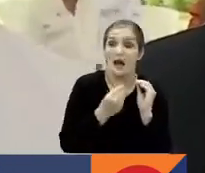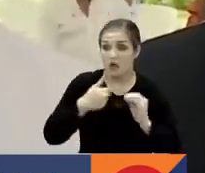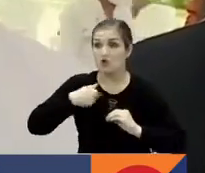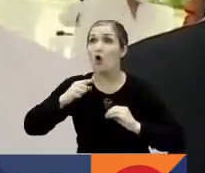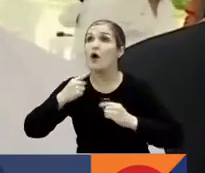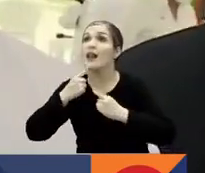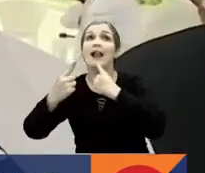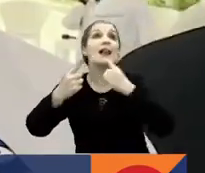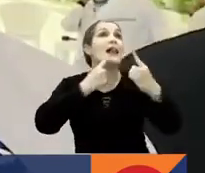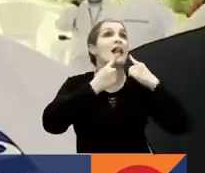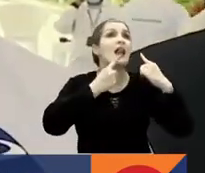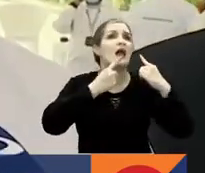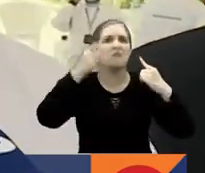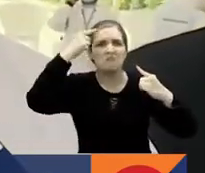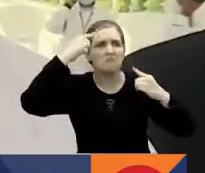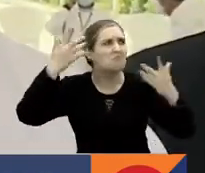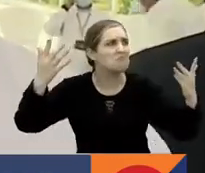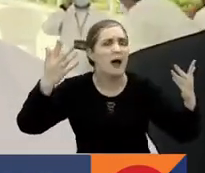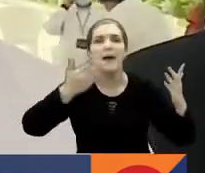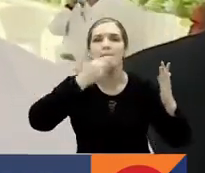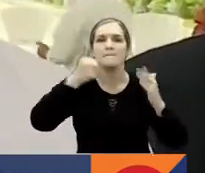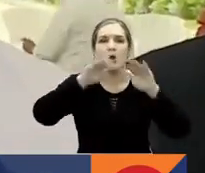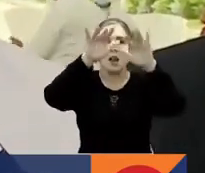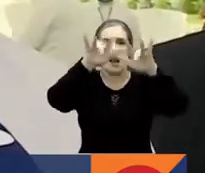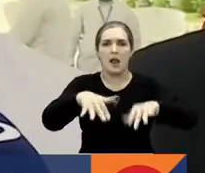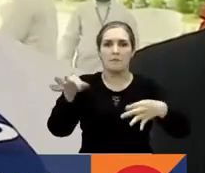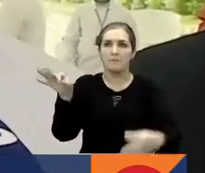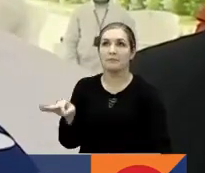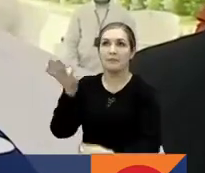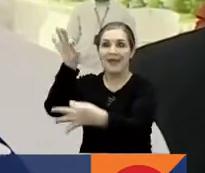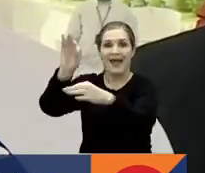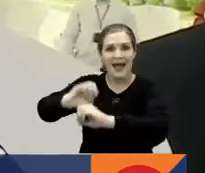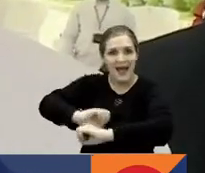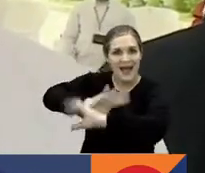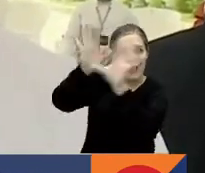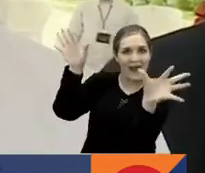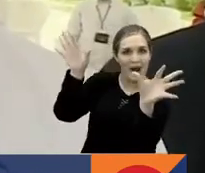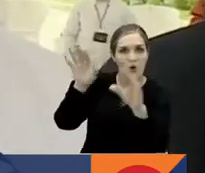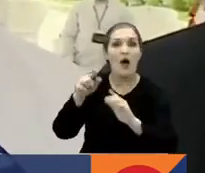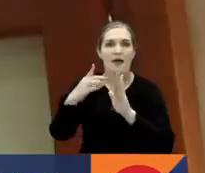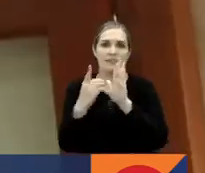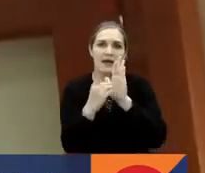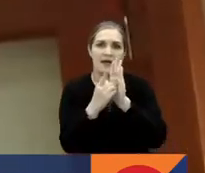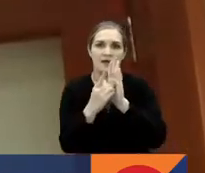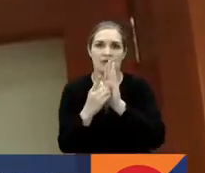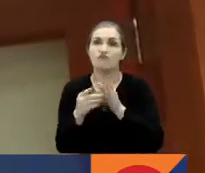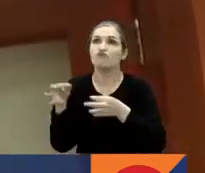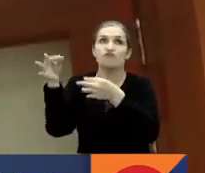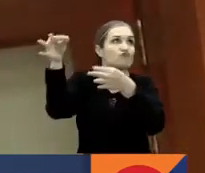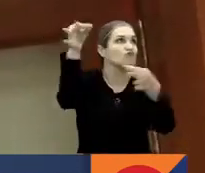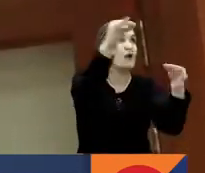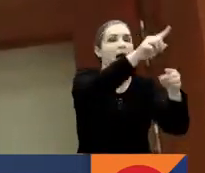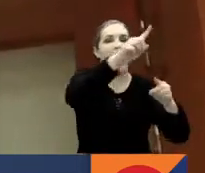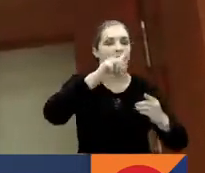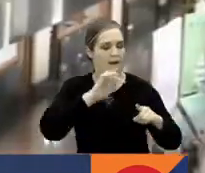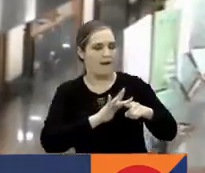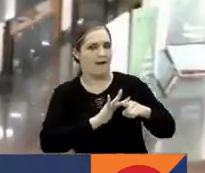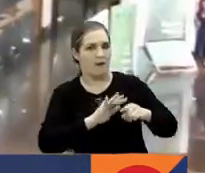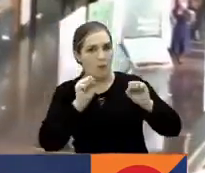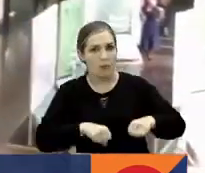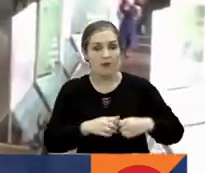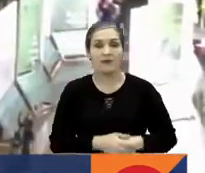el marco de una situación pudieran ser lo suficientemente claras para la aplicación por los gobernantes locales. Para Jaime Arrubla,